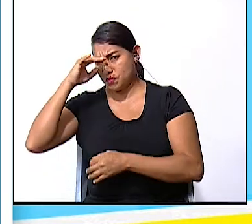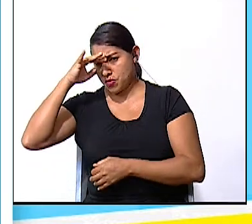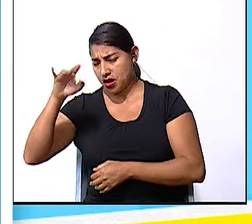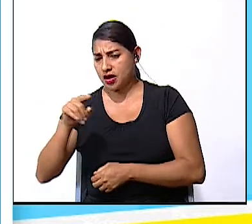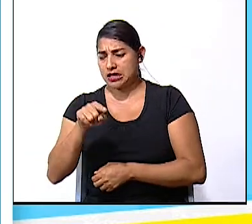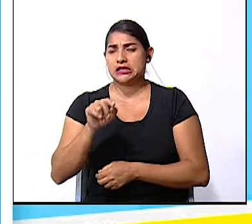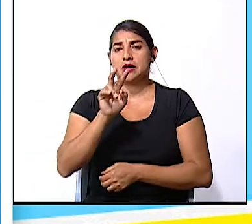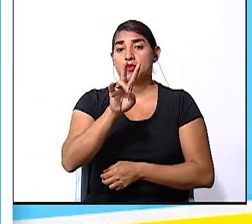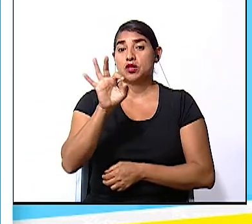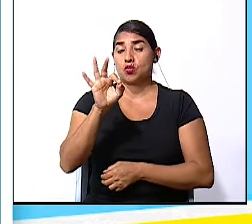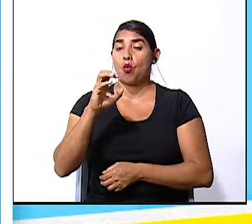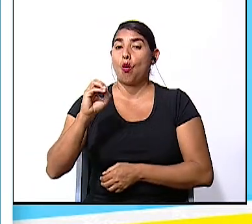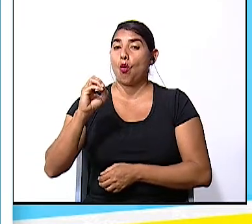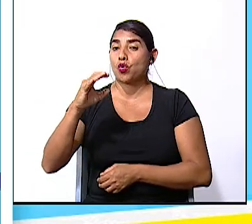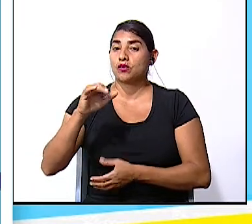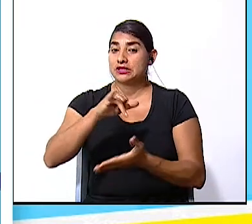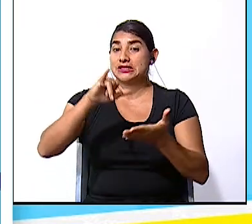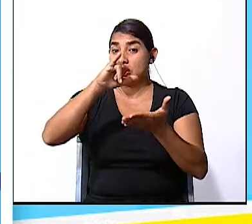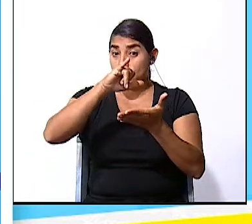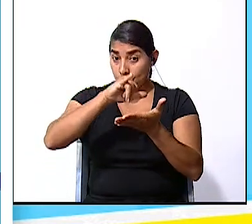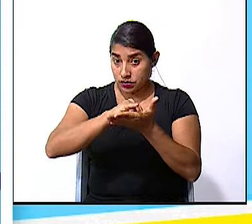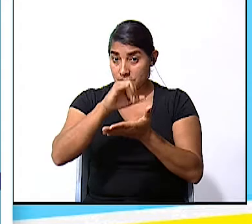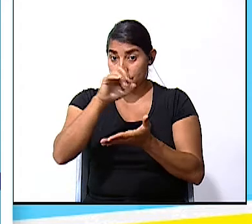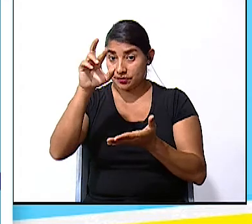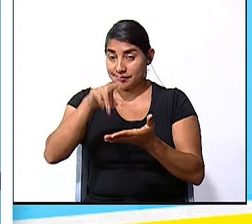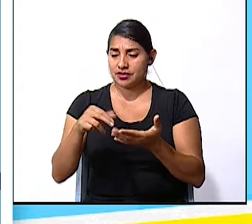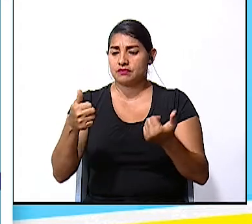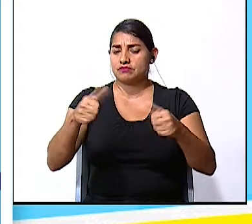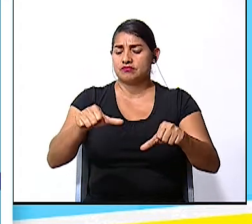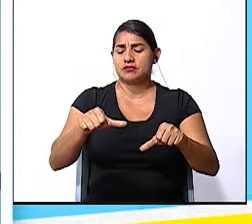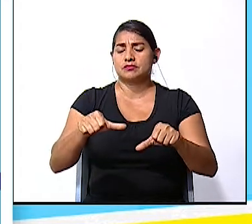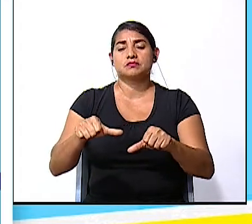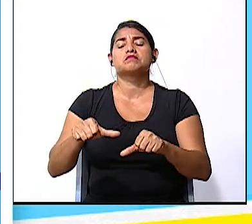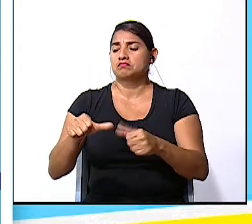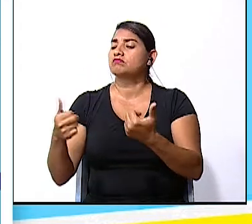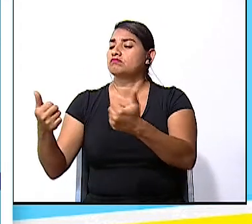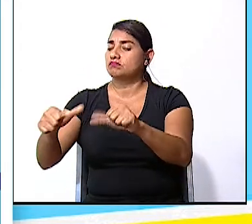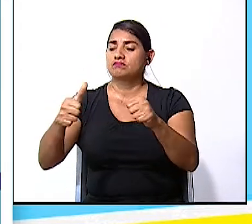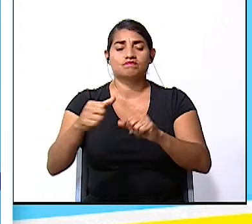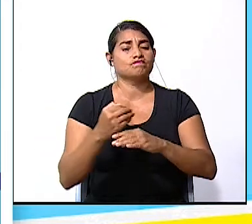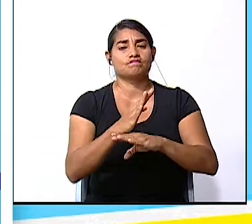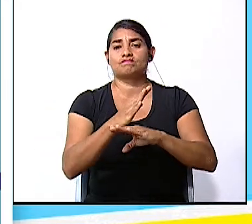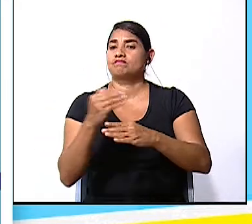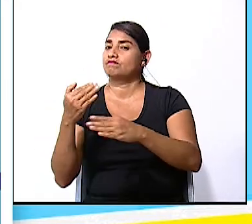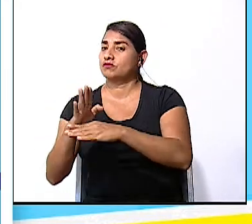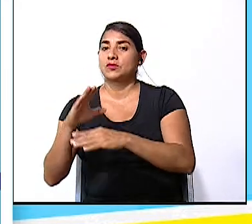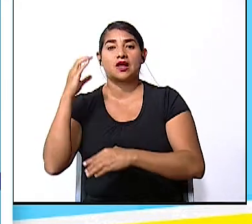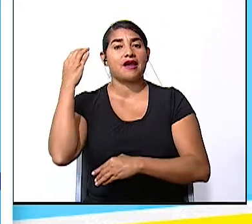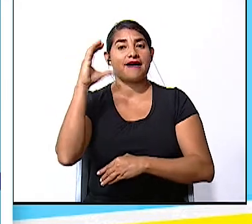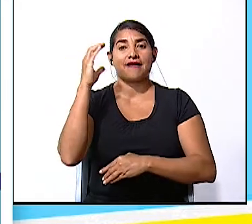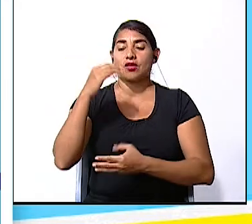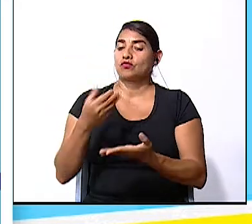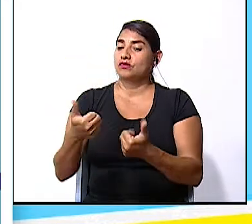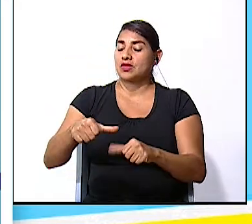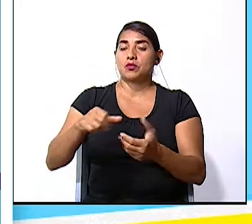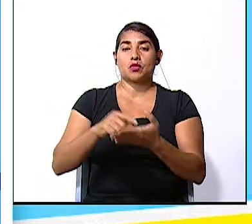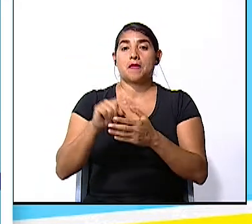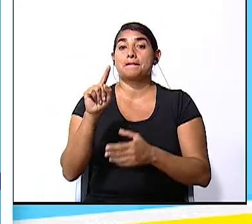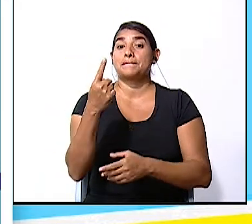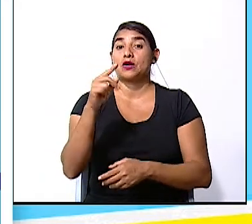Un 29 de octubre, en San José, se acordó de forma unilateral el rechazo al Acta de Cartago y el 1 de